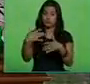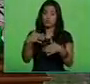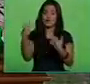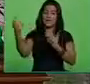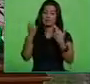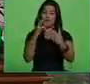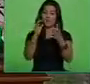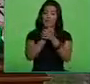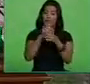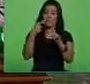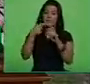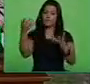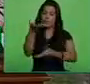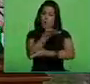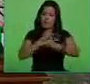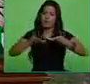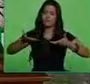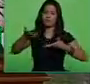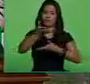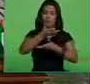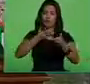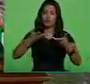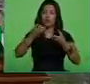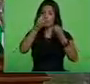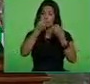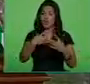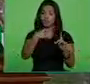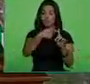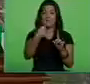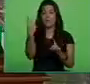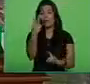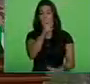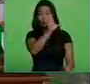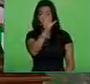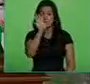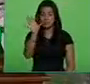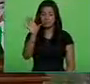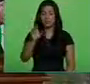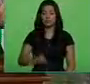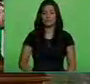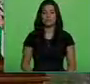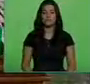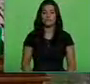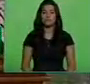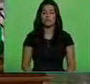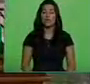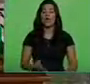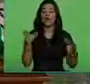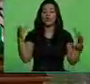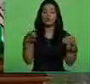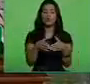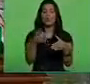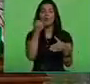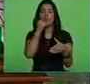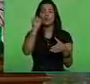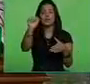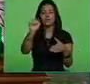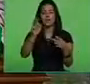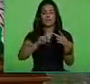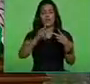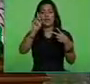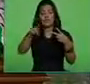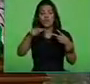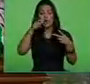y cooperación mutuamente beneficiosas en aras de la amistad entre ambos pueblos. El Partido Comunista, el gobierno y el pueblo de